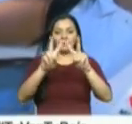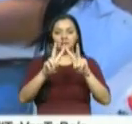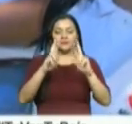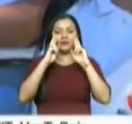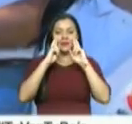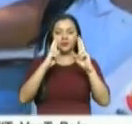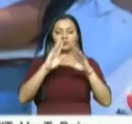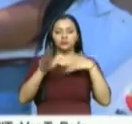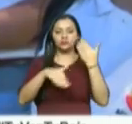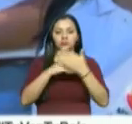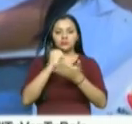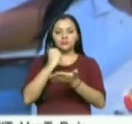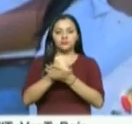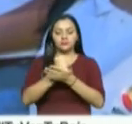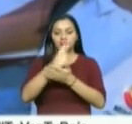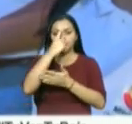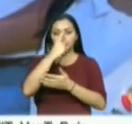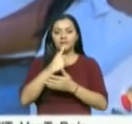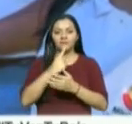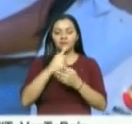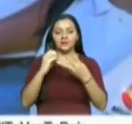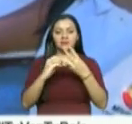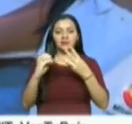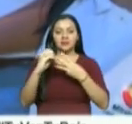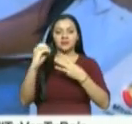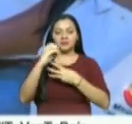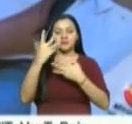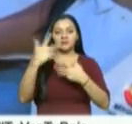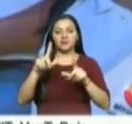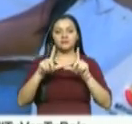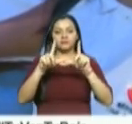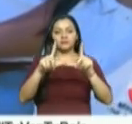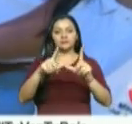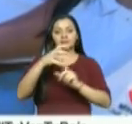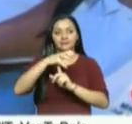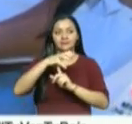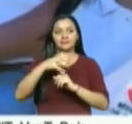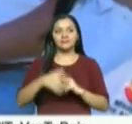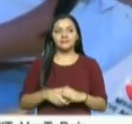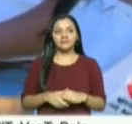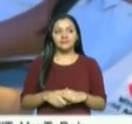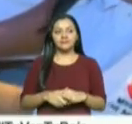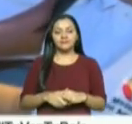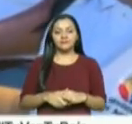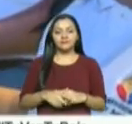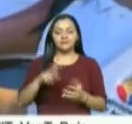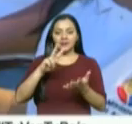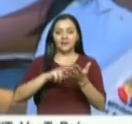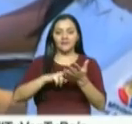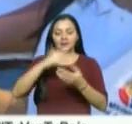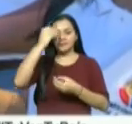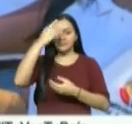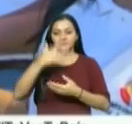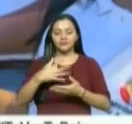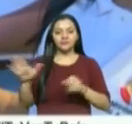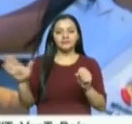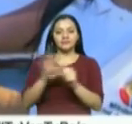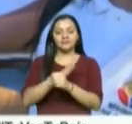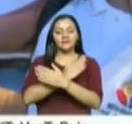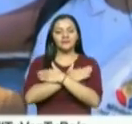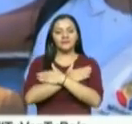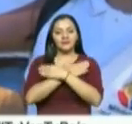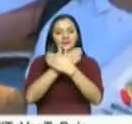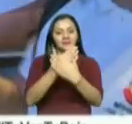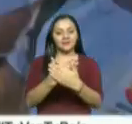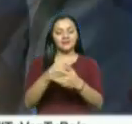aquí. Tu perfil en CENESID está registrada y acreditada como guardaparques. Avalado tu conocimiento total y